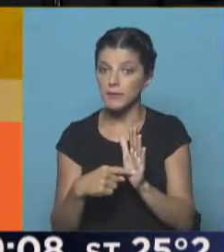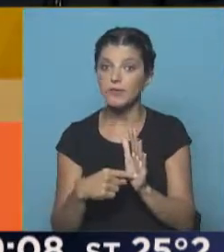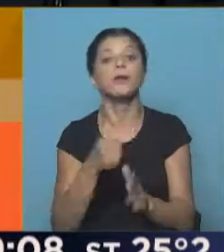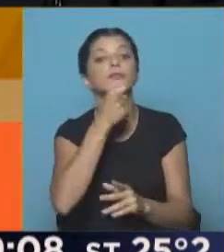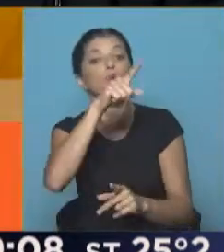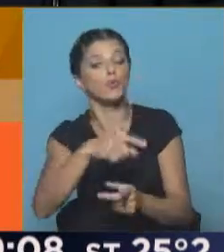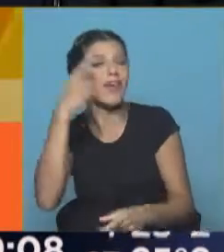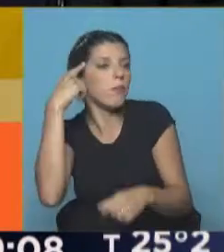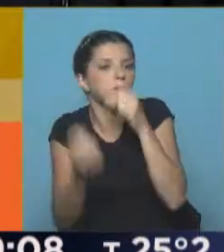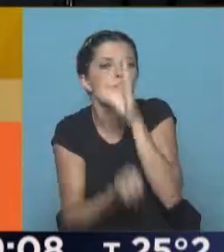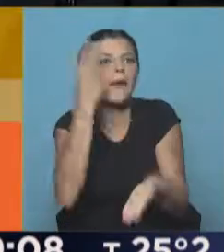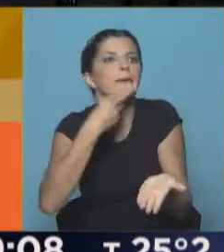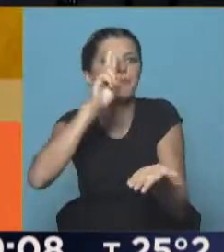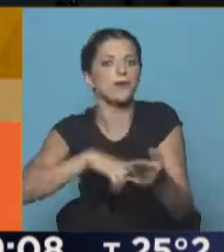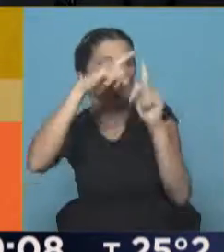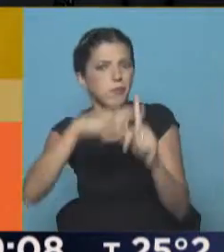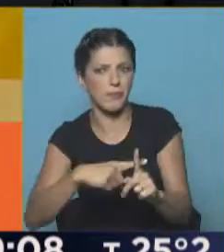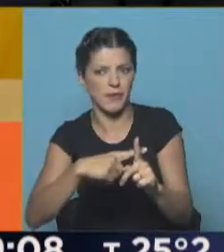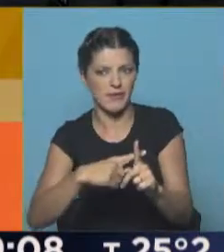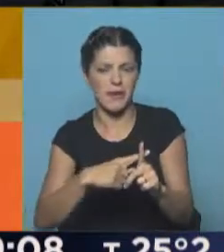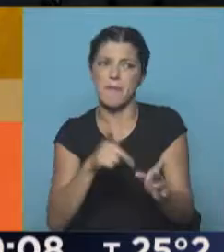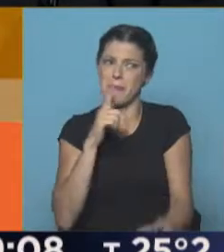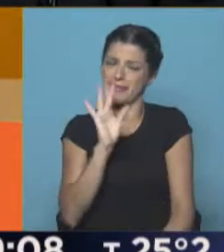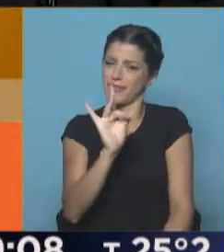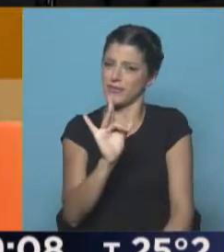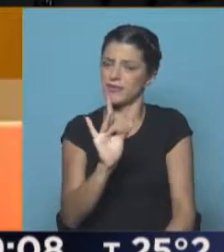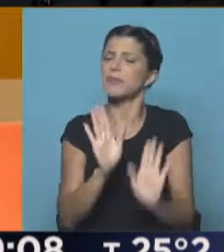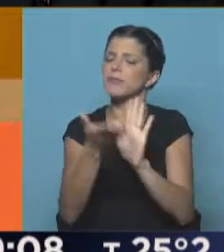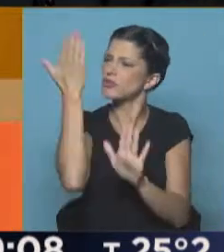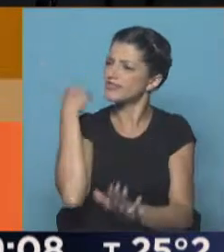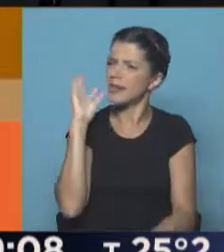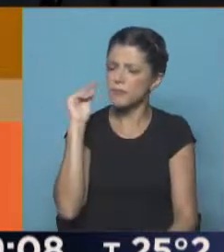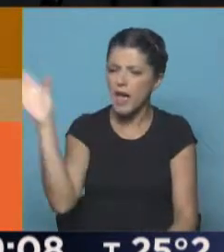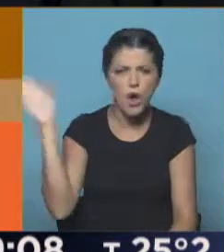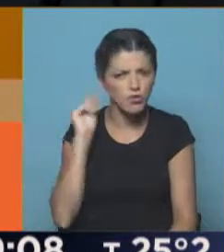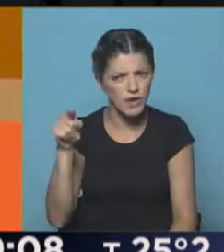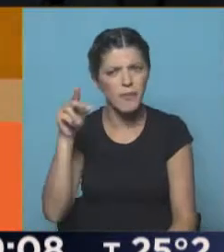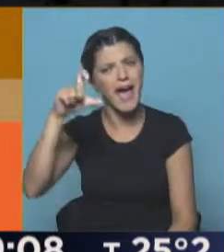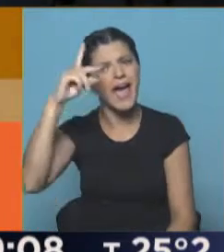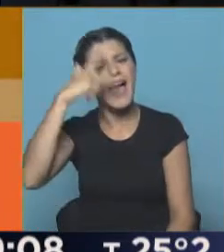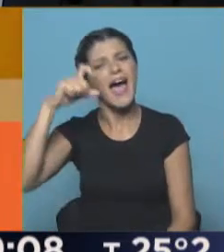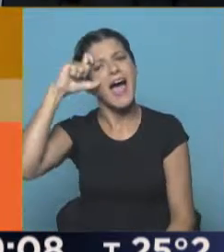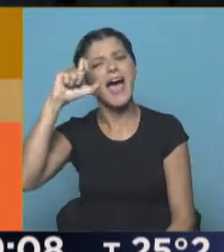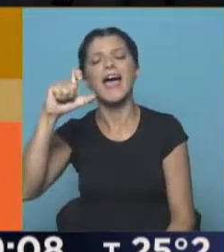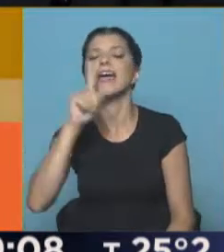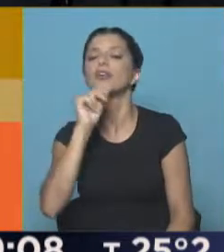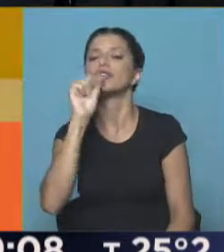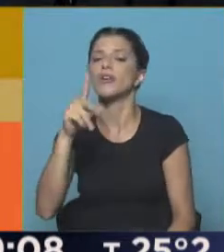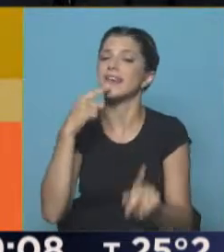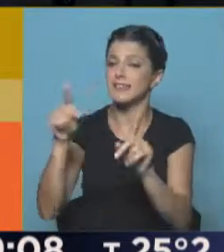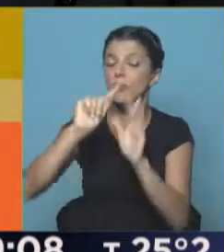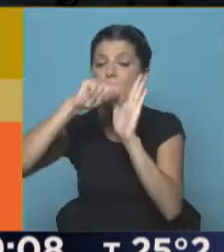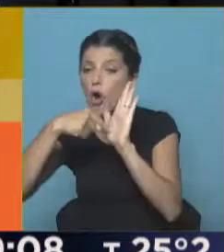usted, bueno, además de ser difícil, yo lo escuchaba recién a Héctor, que tengo mucho respeto, que no le dejaban modificar una coma.